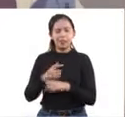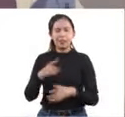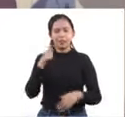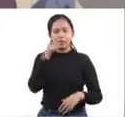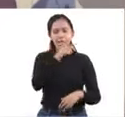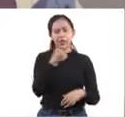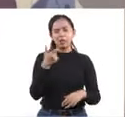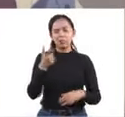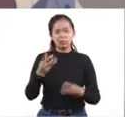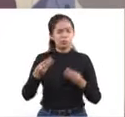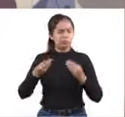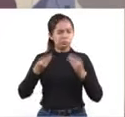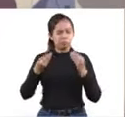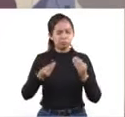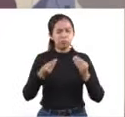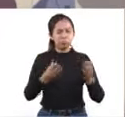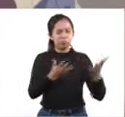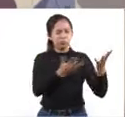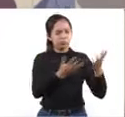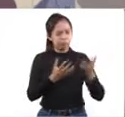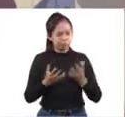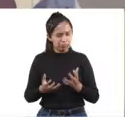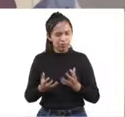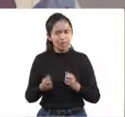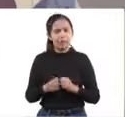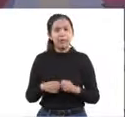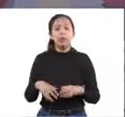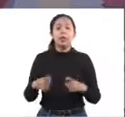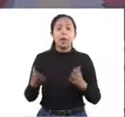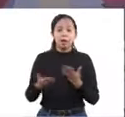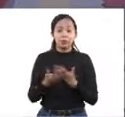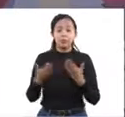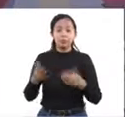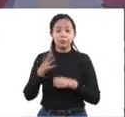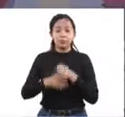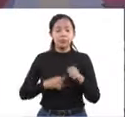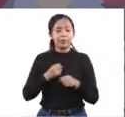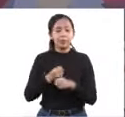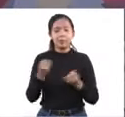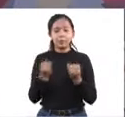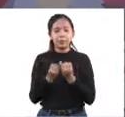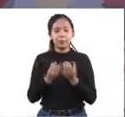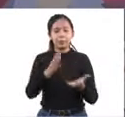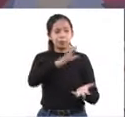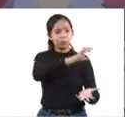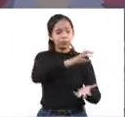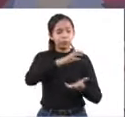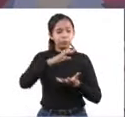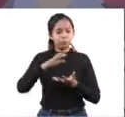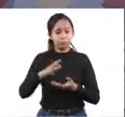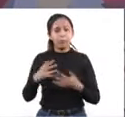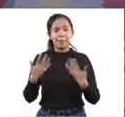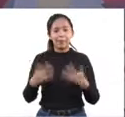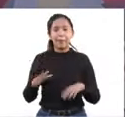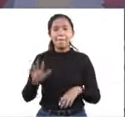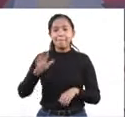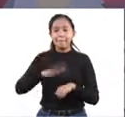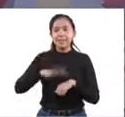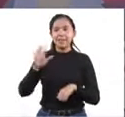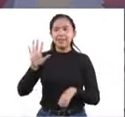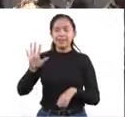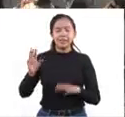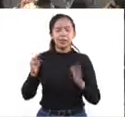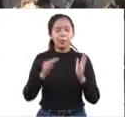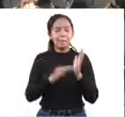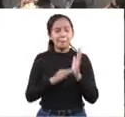y este año están creciendo. Fue récord en las remesas que se recibieron en junio, más de 5 mil millones de dólares y